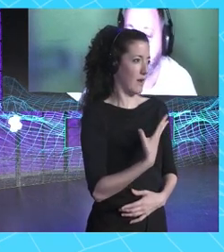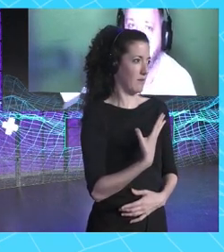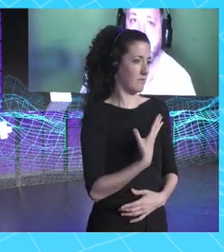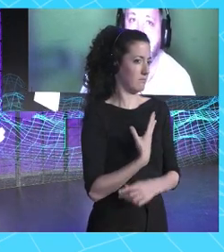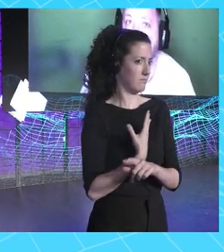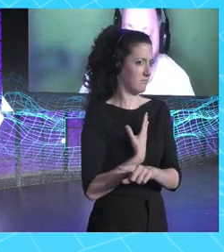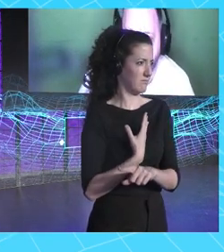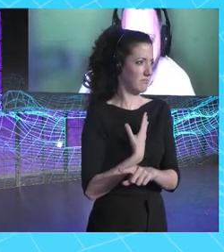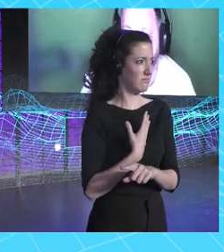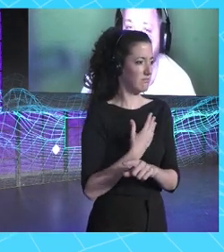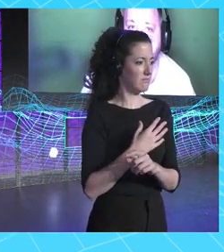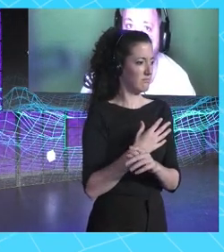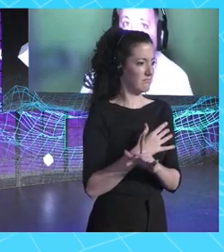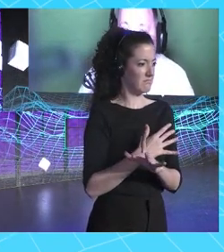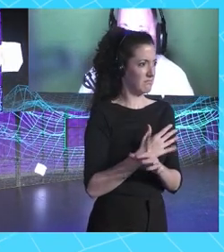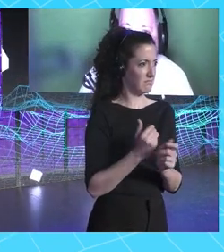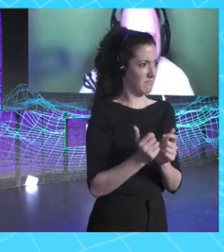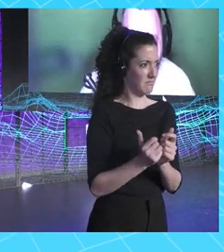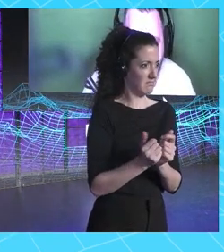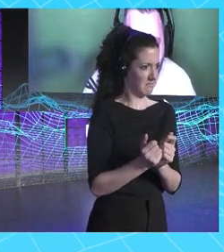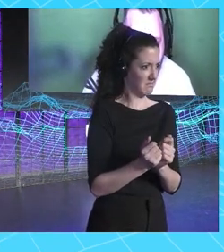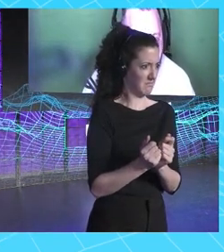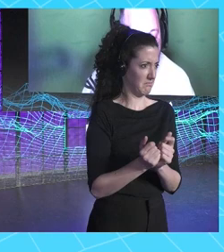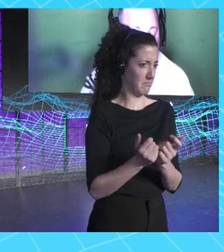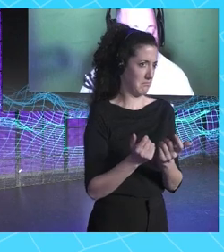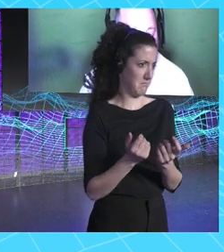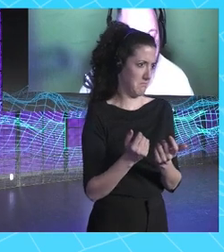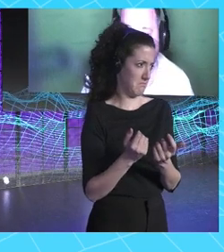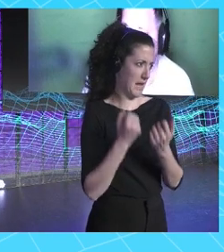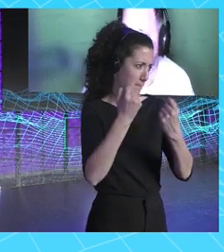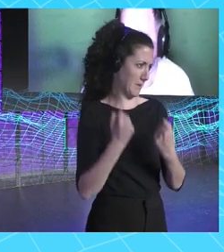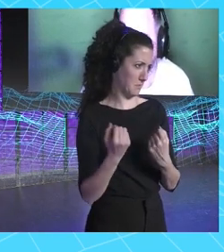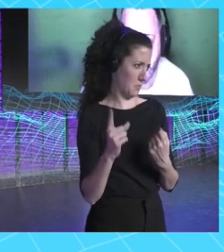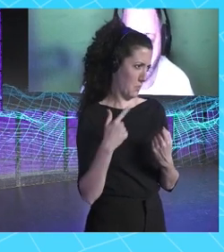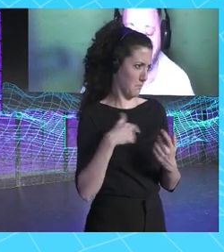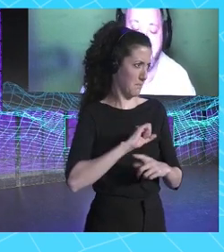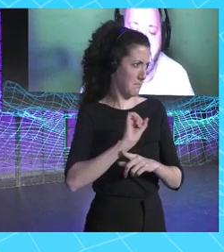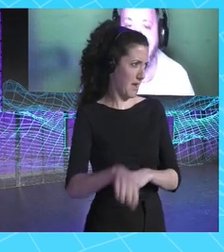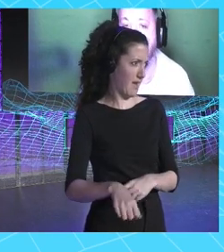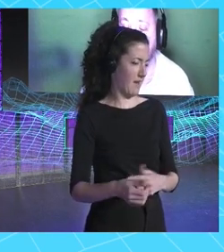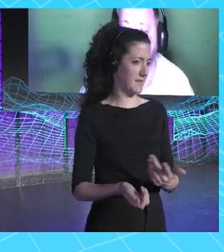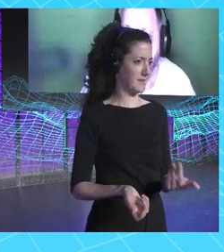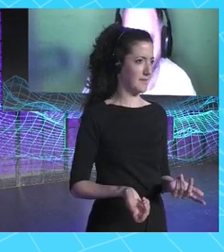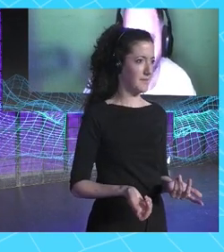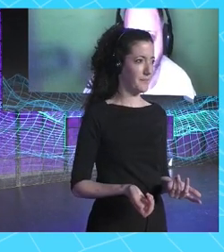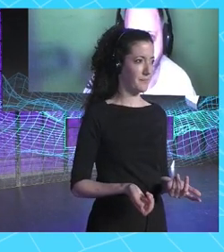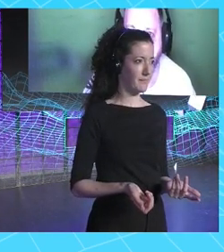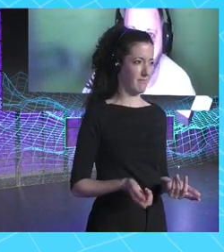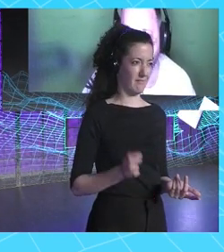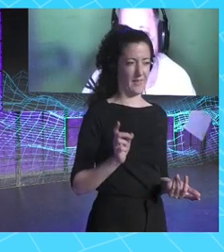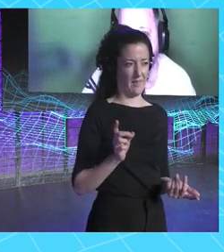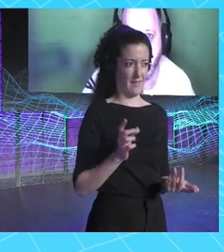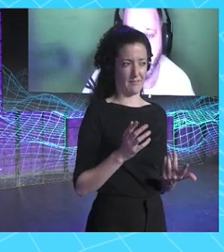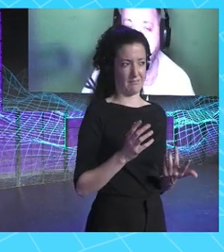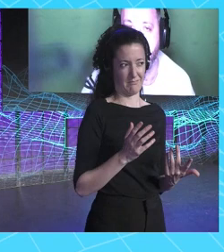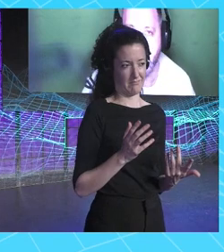sabe de videojuegos pues ni una décima parte de lo que sé yo Esto va va a explotar en